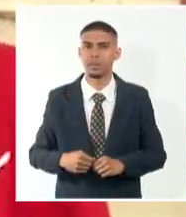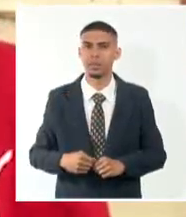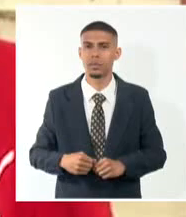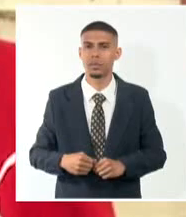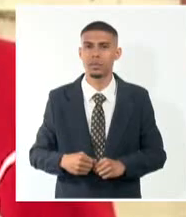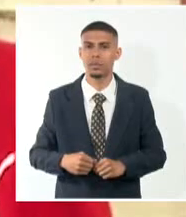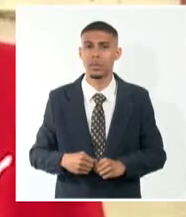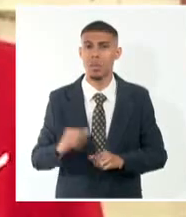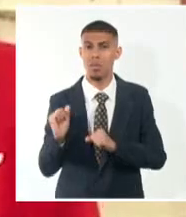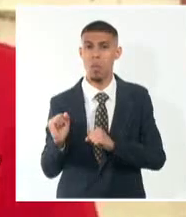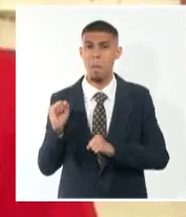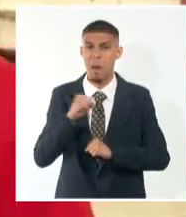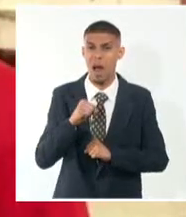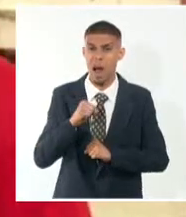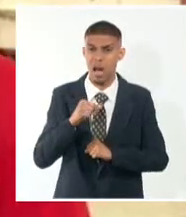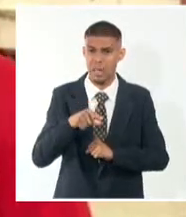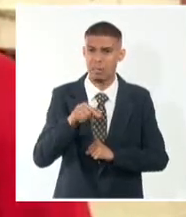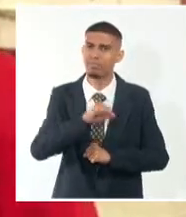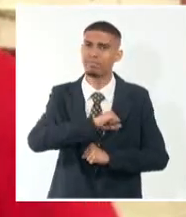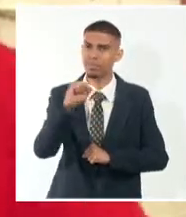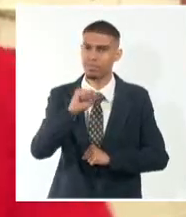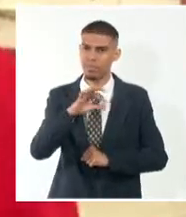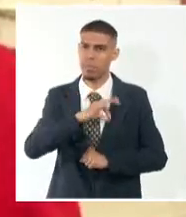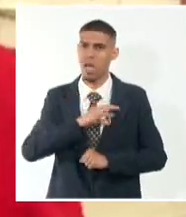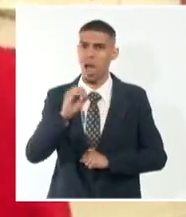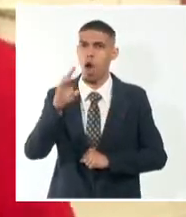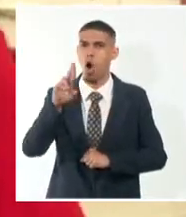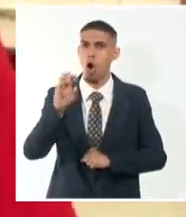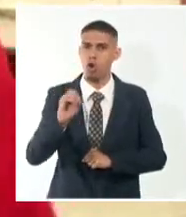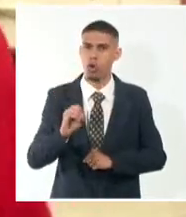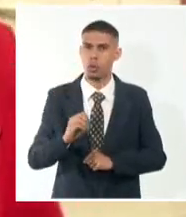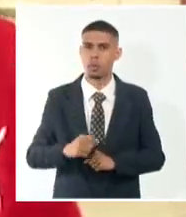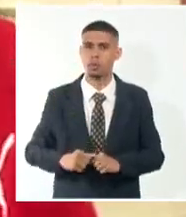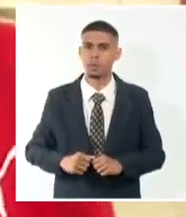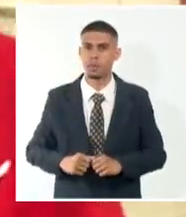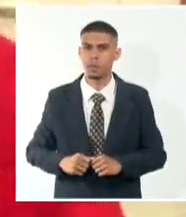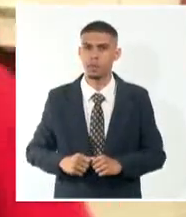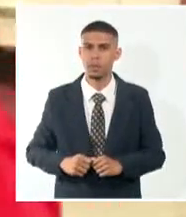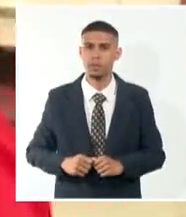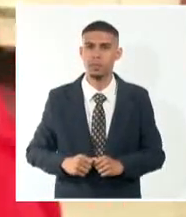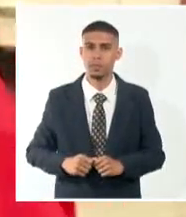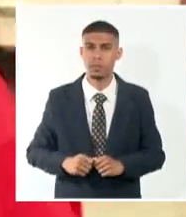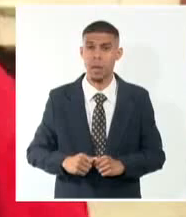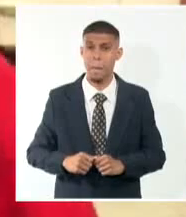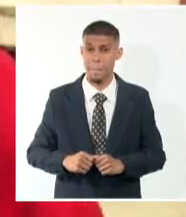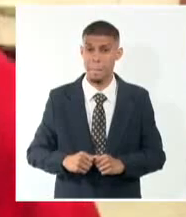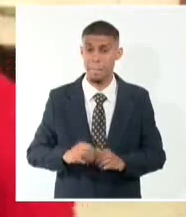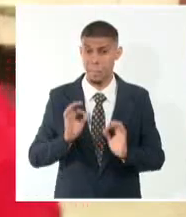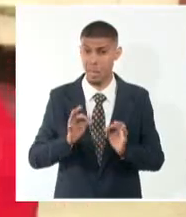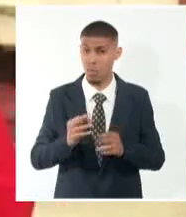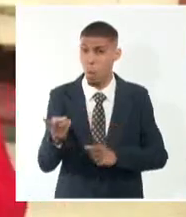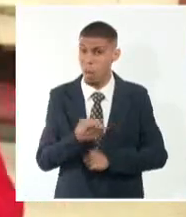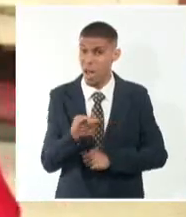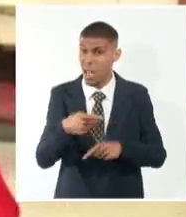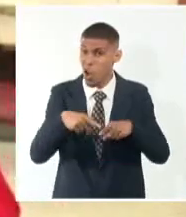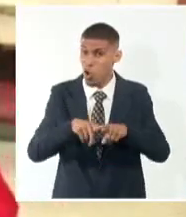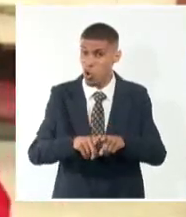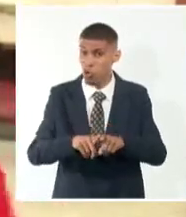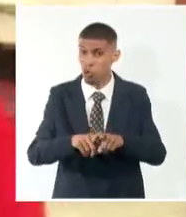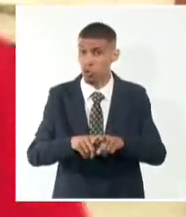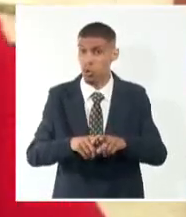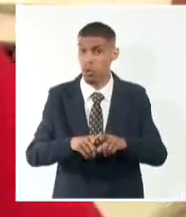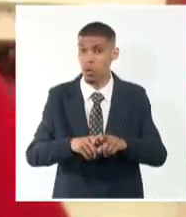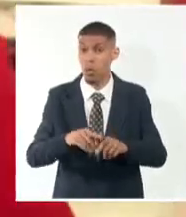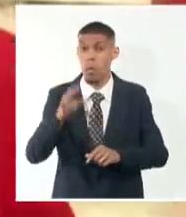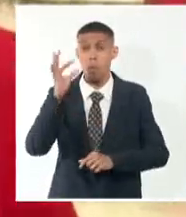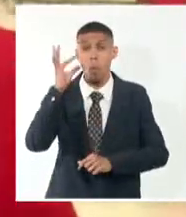que comenzaron por la mañana, específicamente en la modalidad de Ponsae, el par mixto tradicional, donde Indira